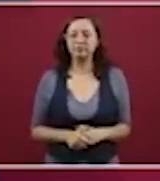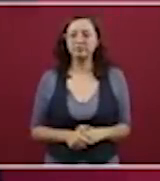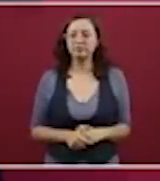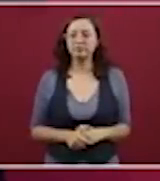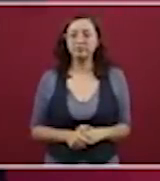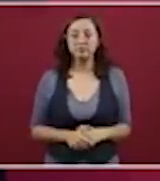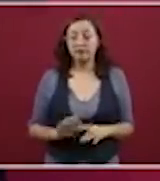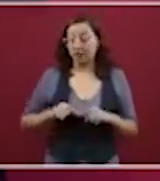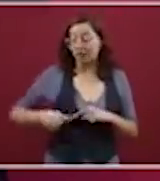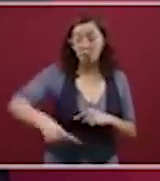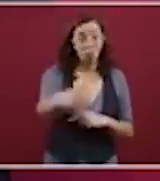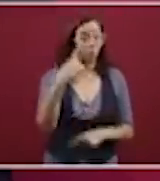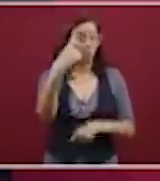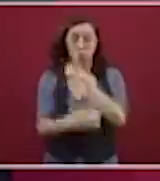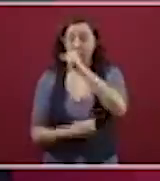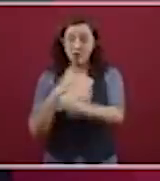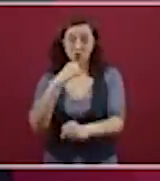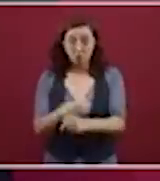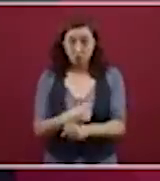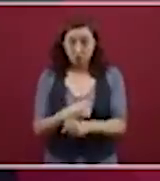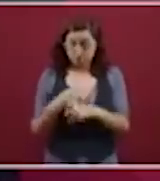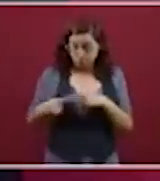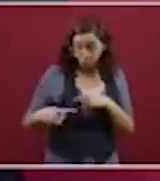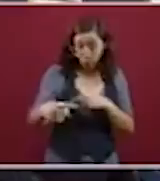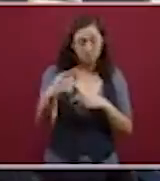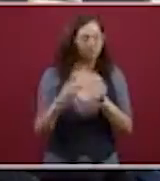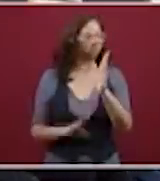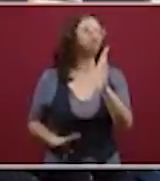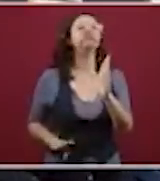Y a finales de año vamos para arriba.